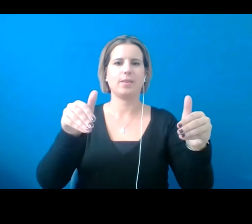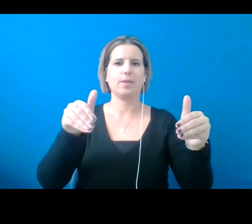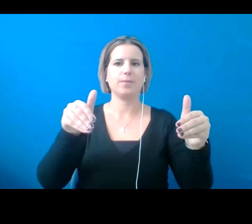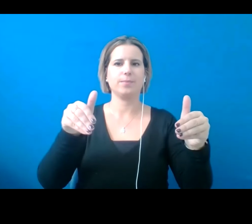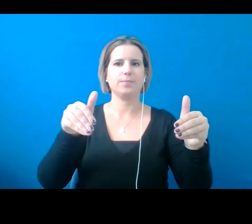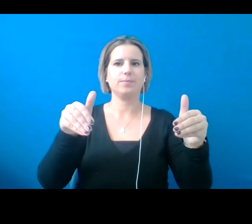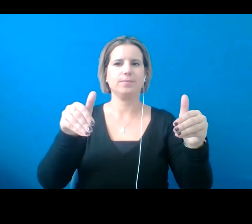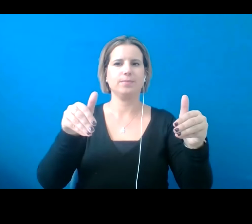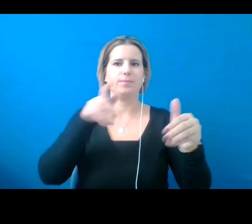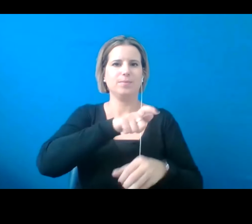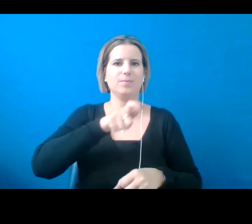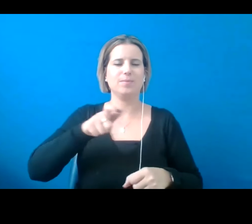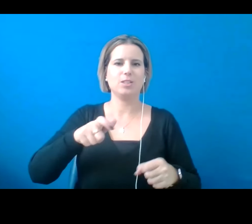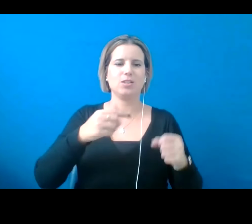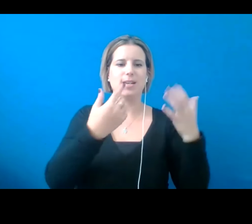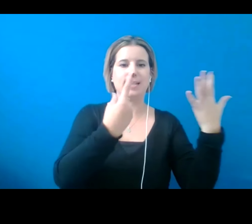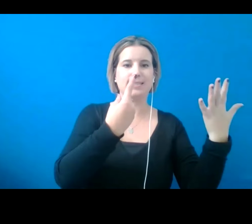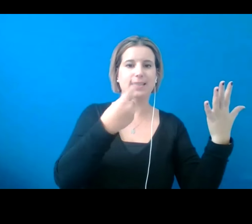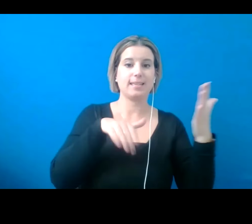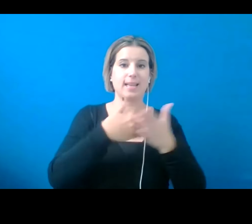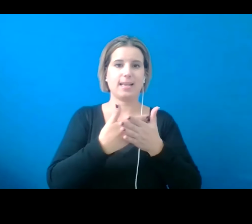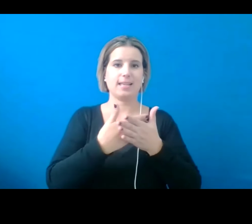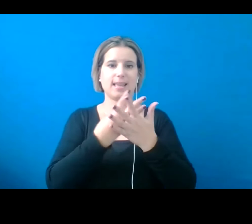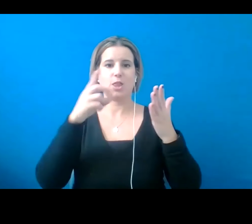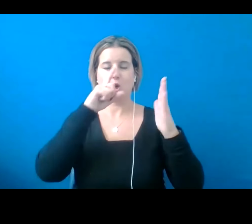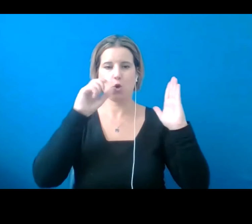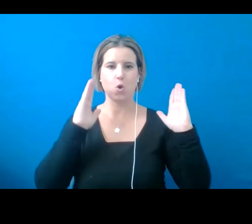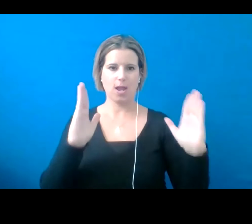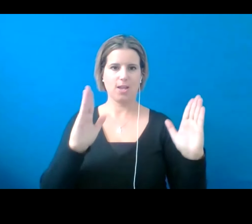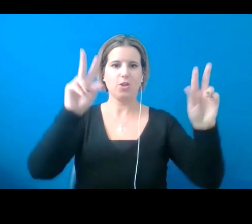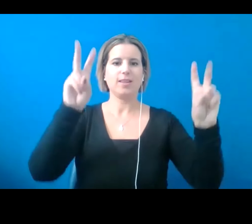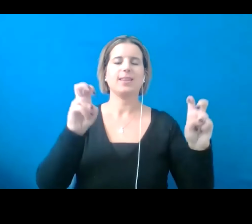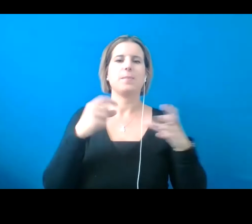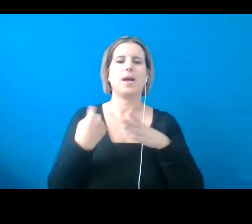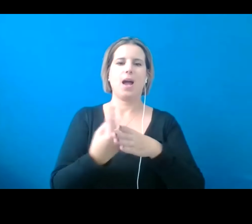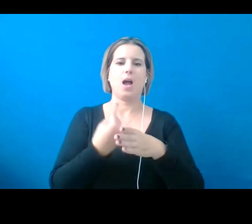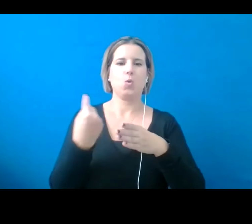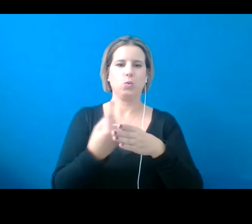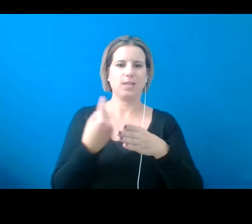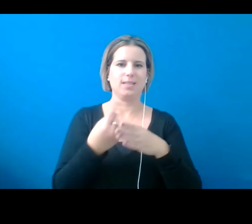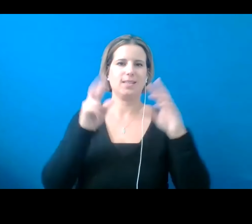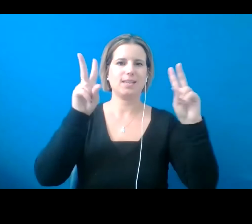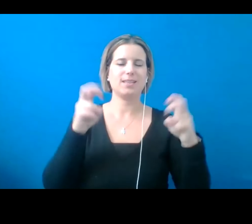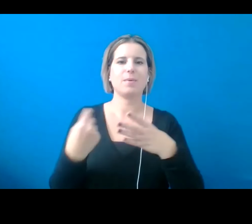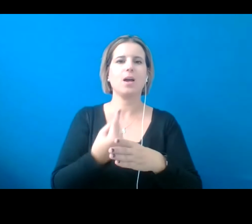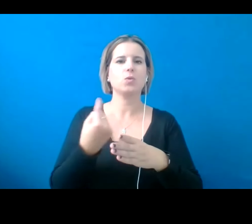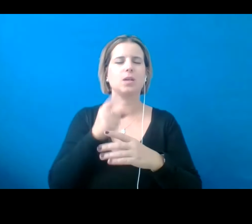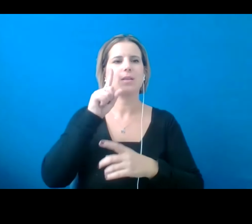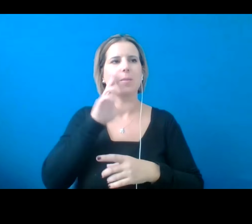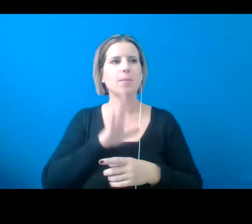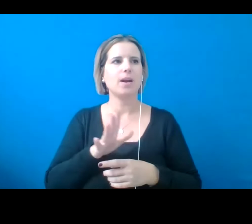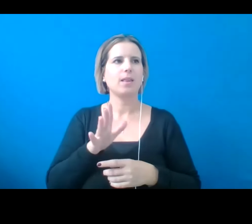las personas de 6 a 18 años con trastorno del espectro autista pero ya no claro porque cuando hablamos de autismo parece que